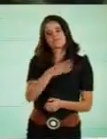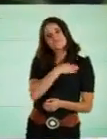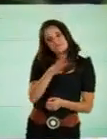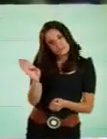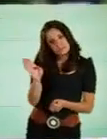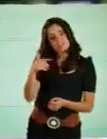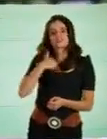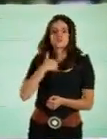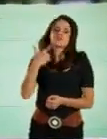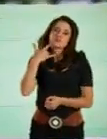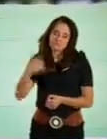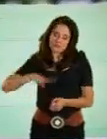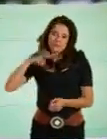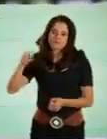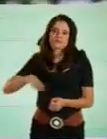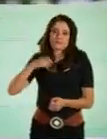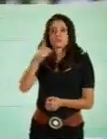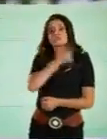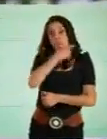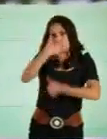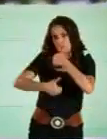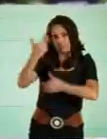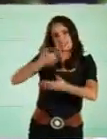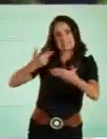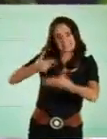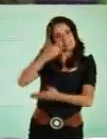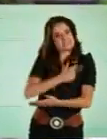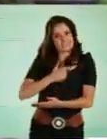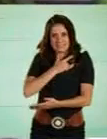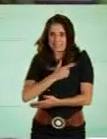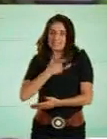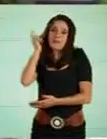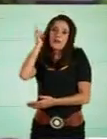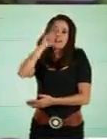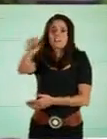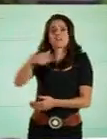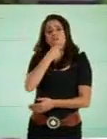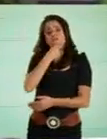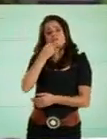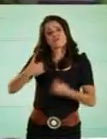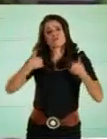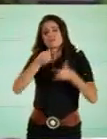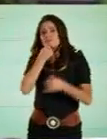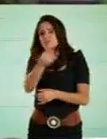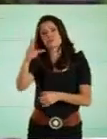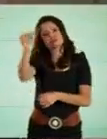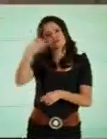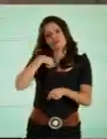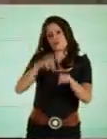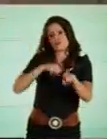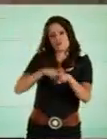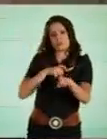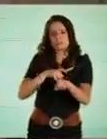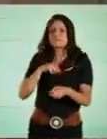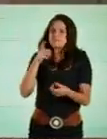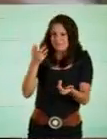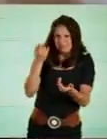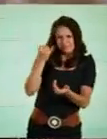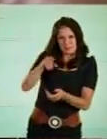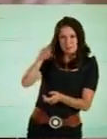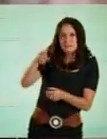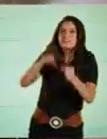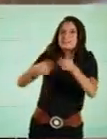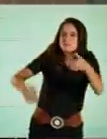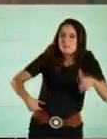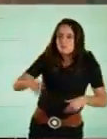Pues bueno. Lo intento, solo por el concurso de dibujo. Solo espero que los niños no se burlen mucho de mí. ¿Quién te va a molestar?